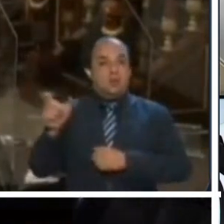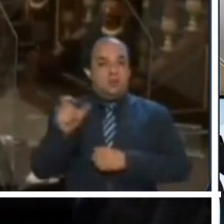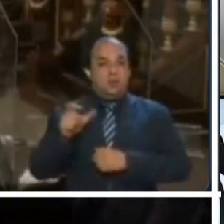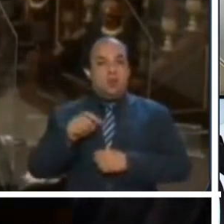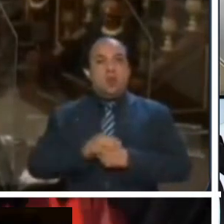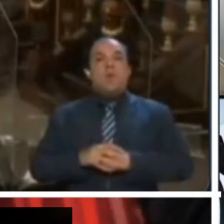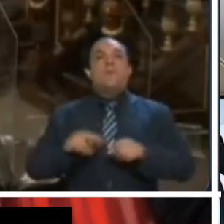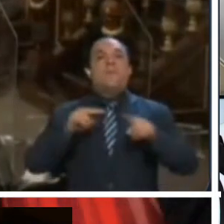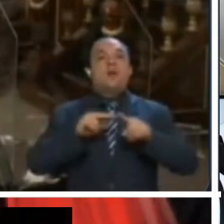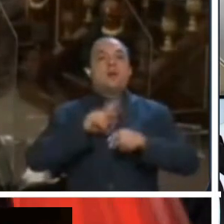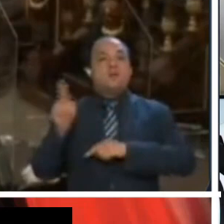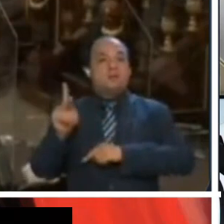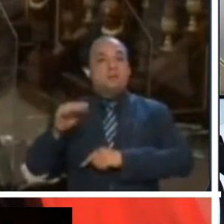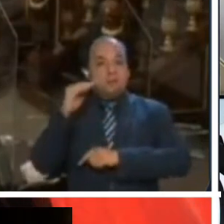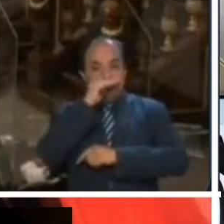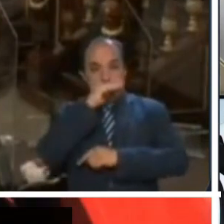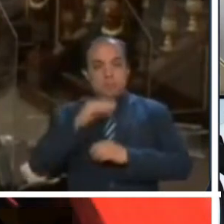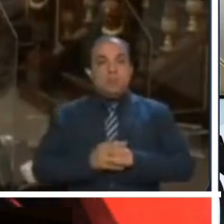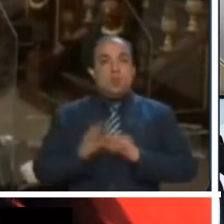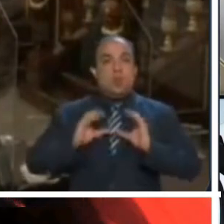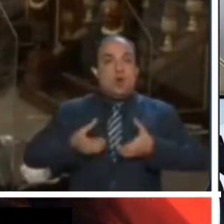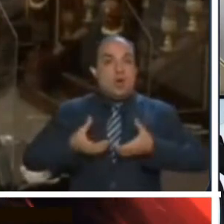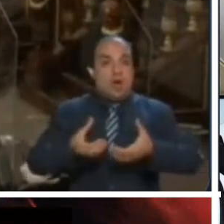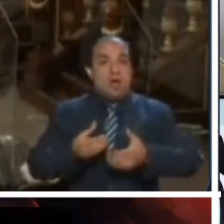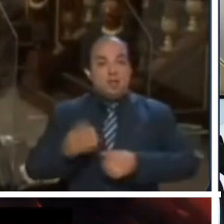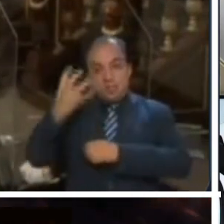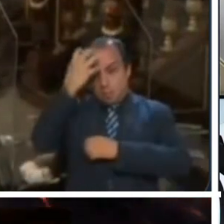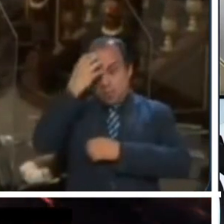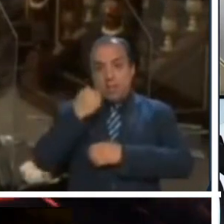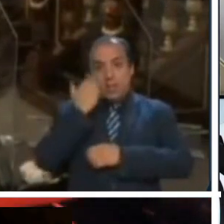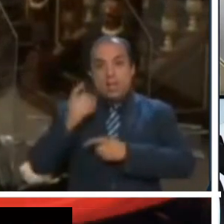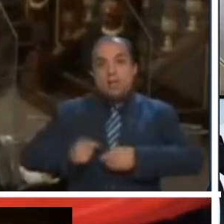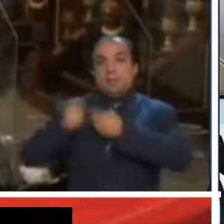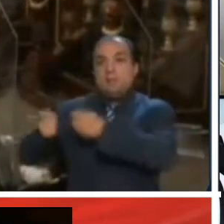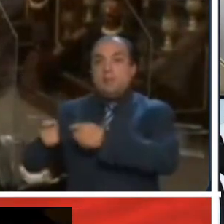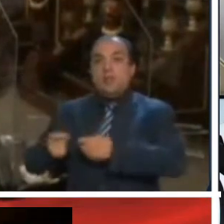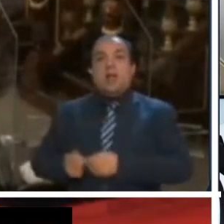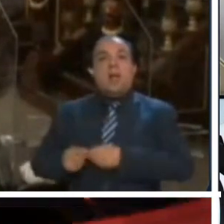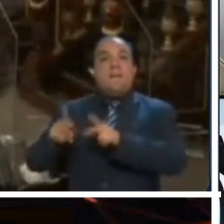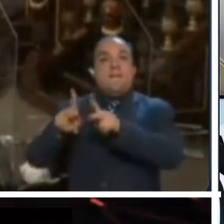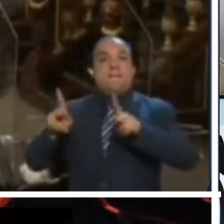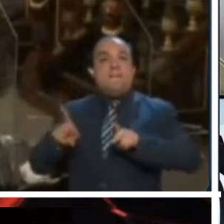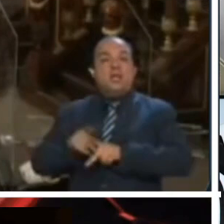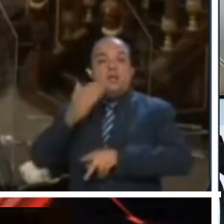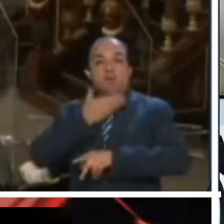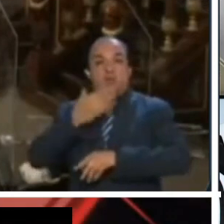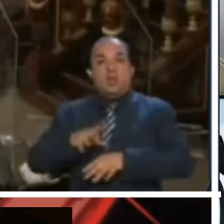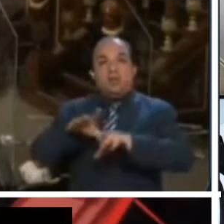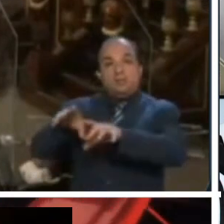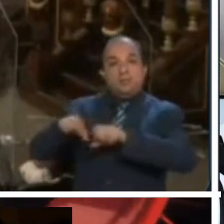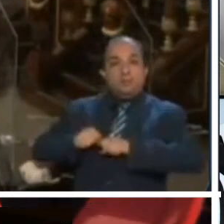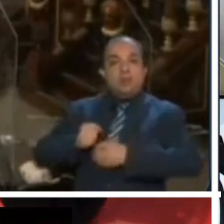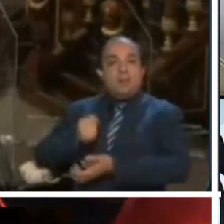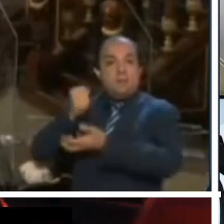gratuito. Y en vez de una avenida Chapultepec que quería concesionarse a plazas comerciales, la rescatamos con recursos